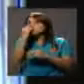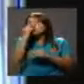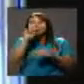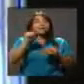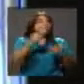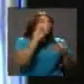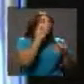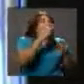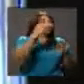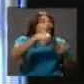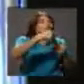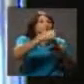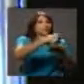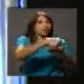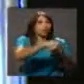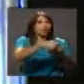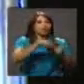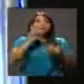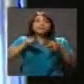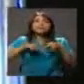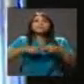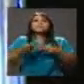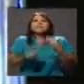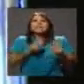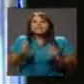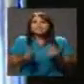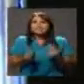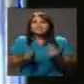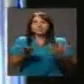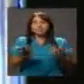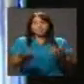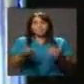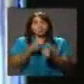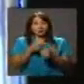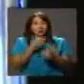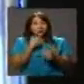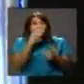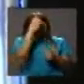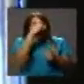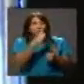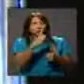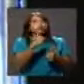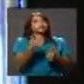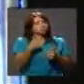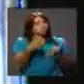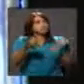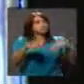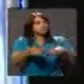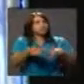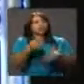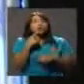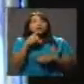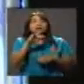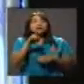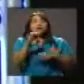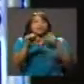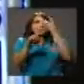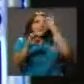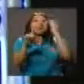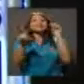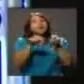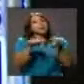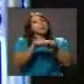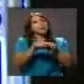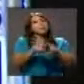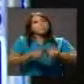tenemos que empezar por el, como dicen, por el comienzo. Primero, eso que dice Oscar, yo lo comparto, lo que dice don José Miguel también. Pero miren, y